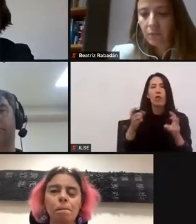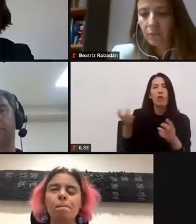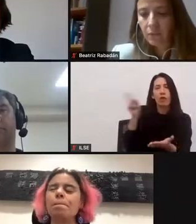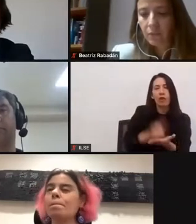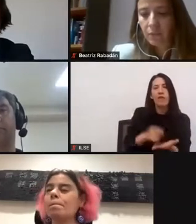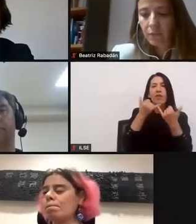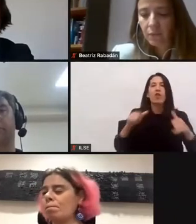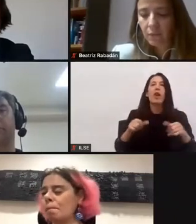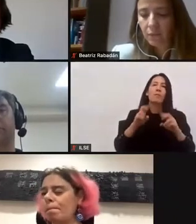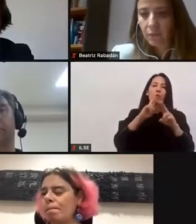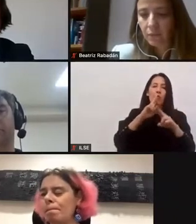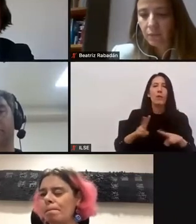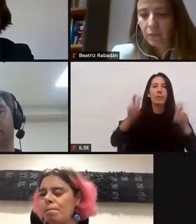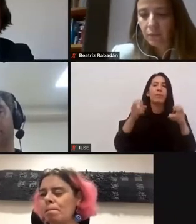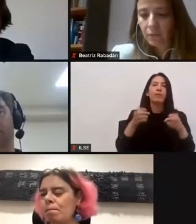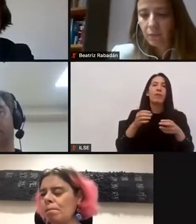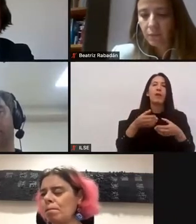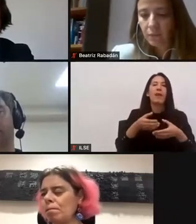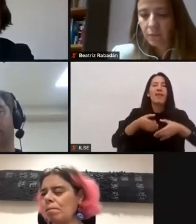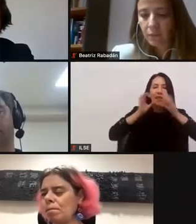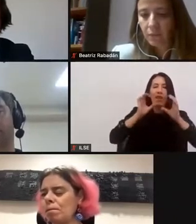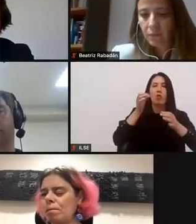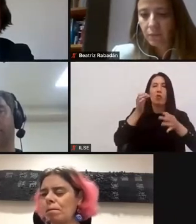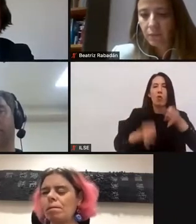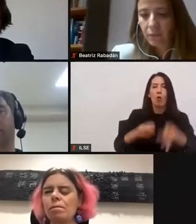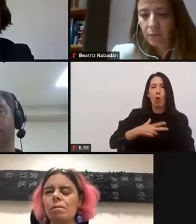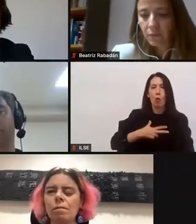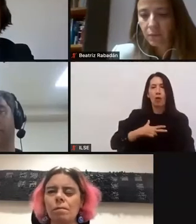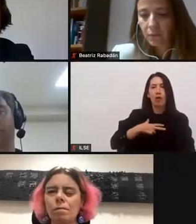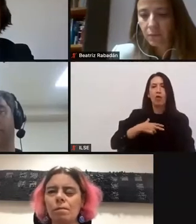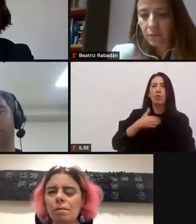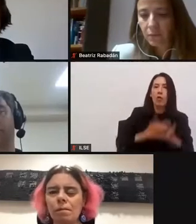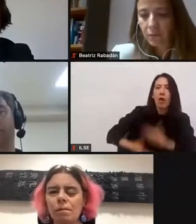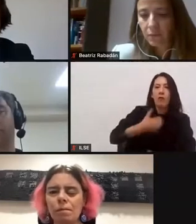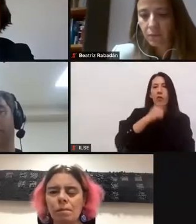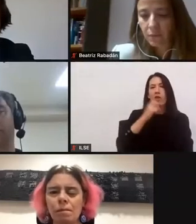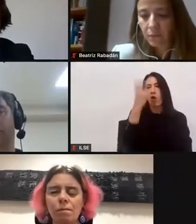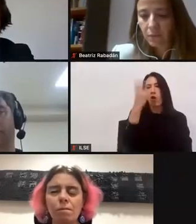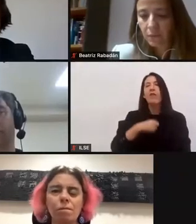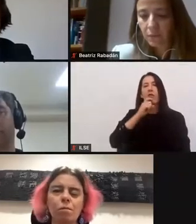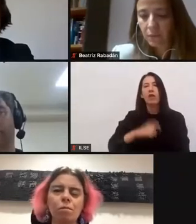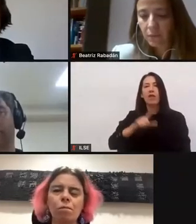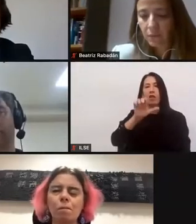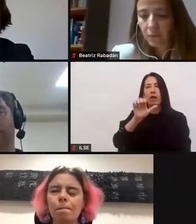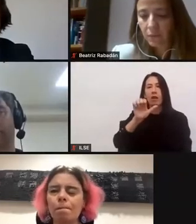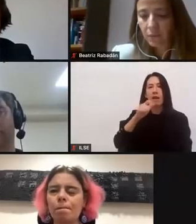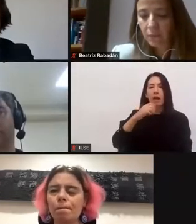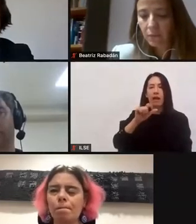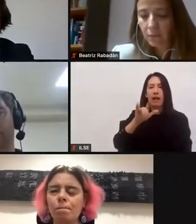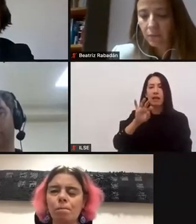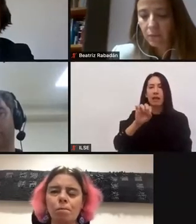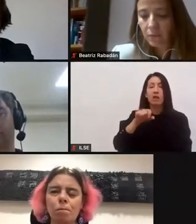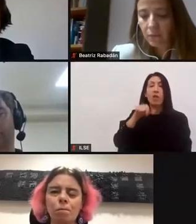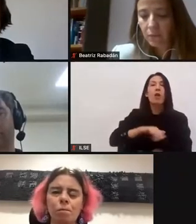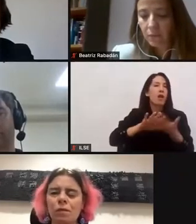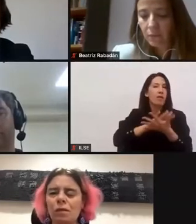organizamos conjuntamente la Fundación ONCE y la Fundación Legalitas. En el día de hoy vamos a hablar sobre la actualidad de